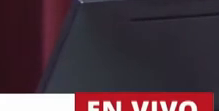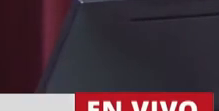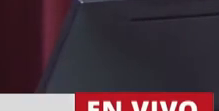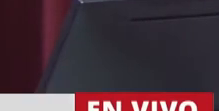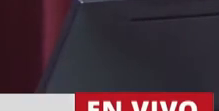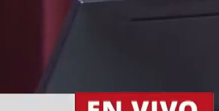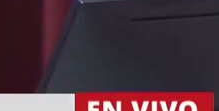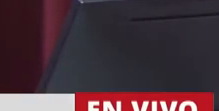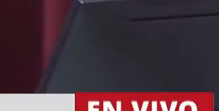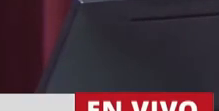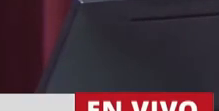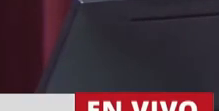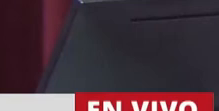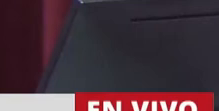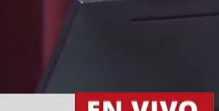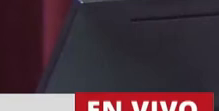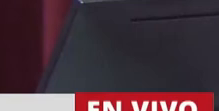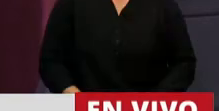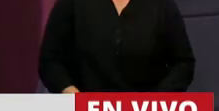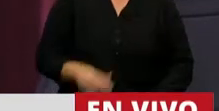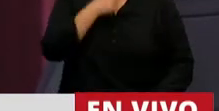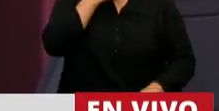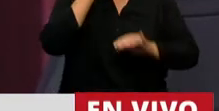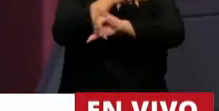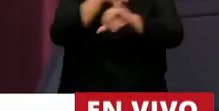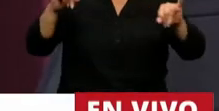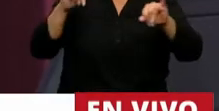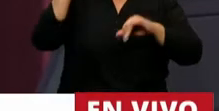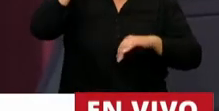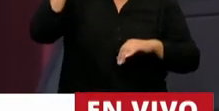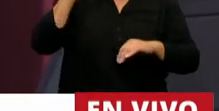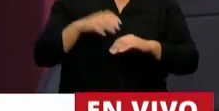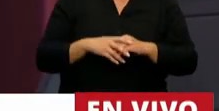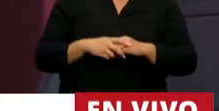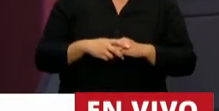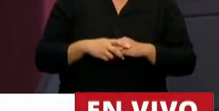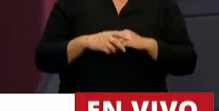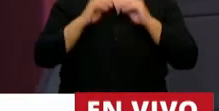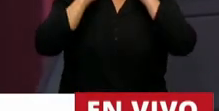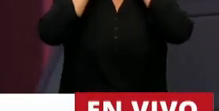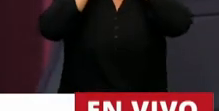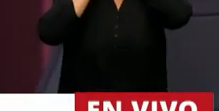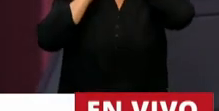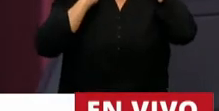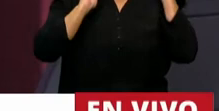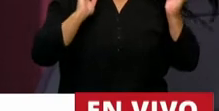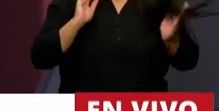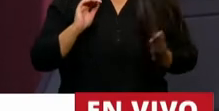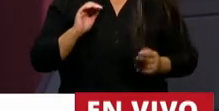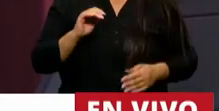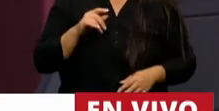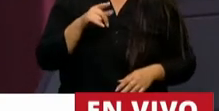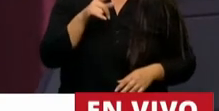recordar, antes, diputado, de que empiece a hacer uso de la palabra, pensaron ellos, que todos revisen